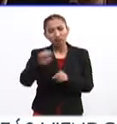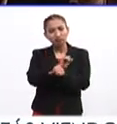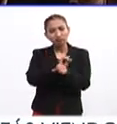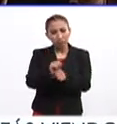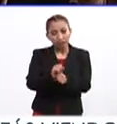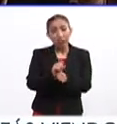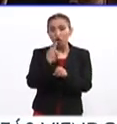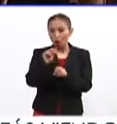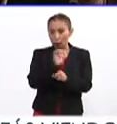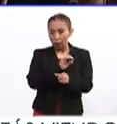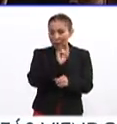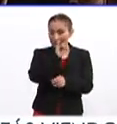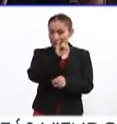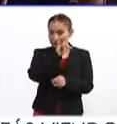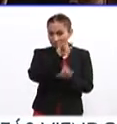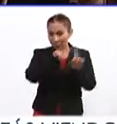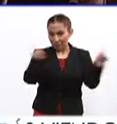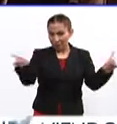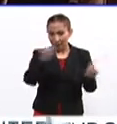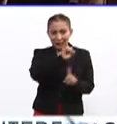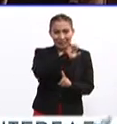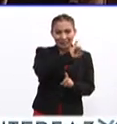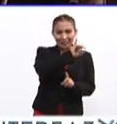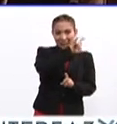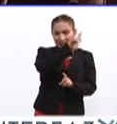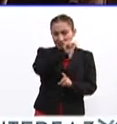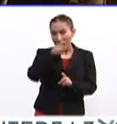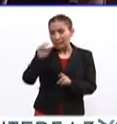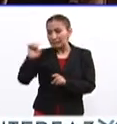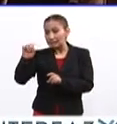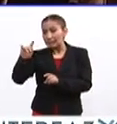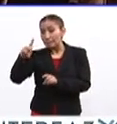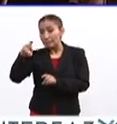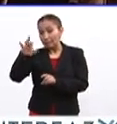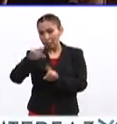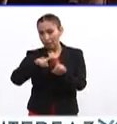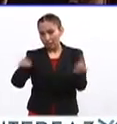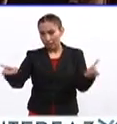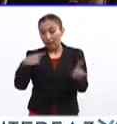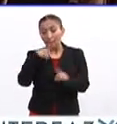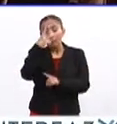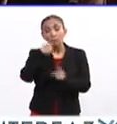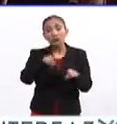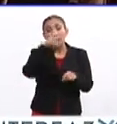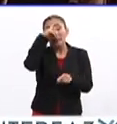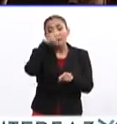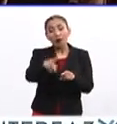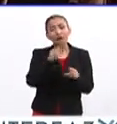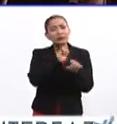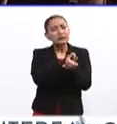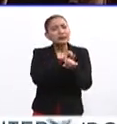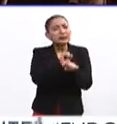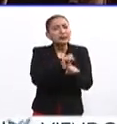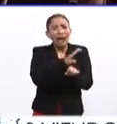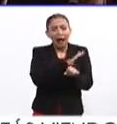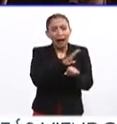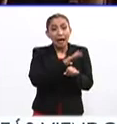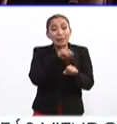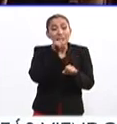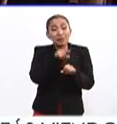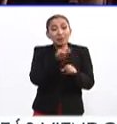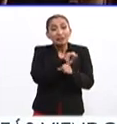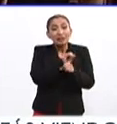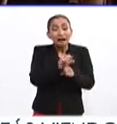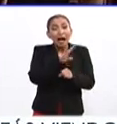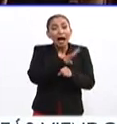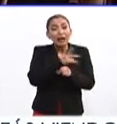sencilla, mas no simple. Son cosas muy diferentes, la sencillez de la simpleza. La música mexicana está llena de sencillez y en esa